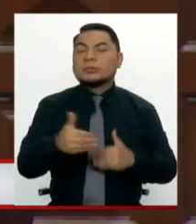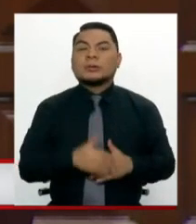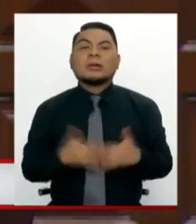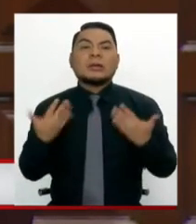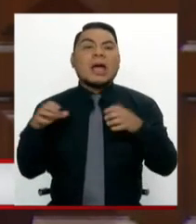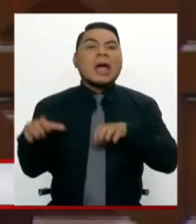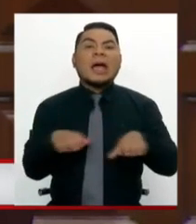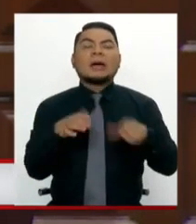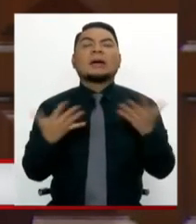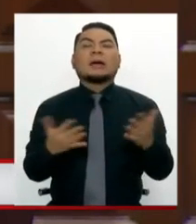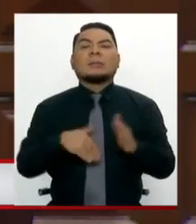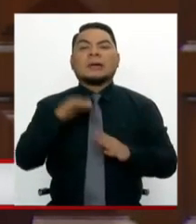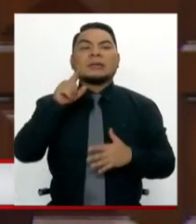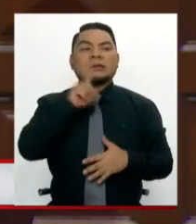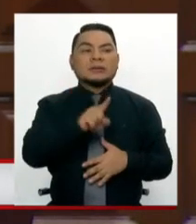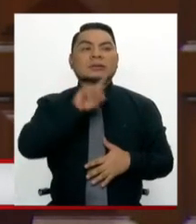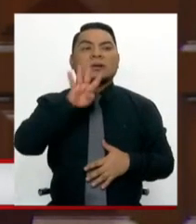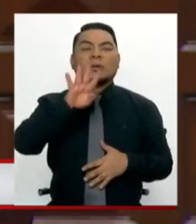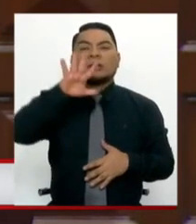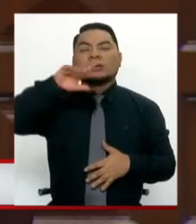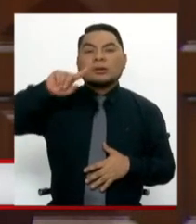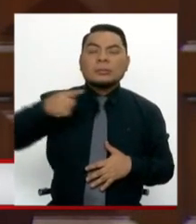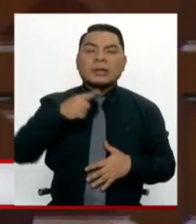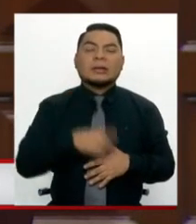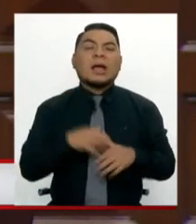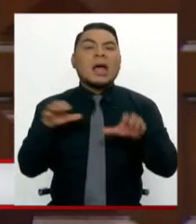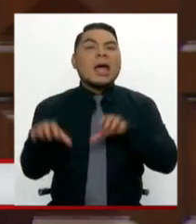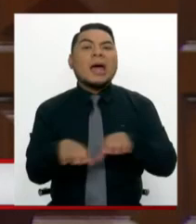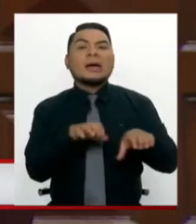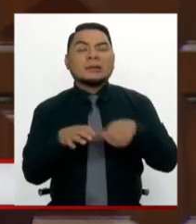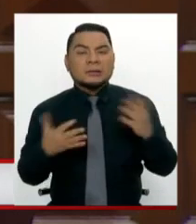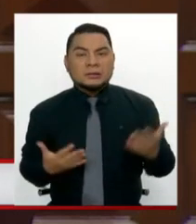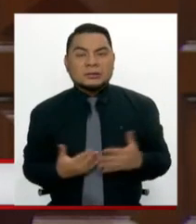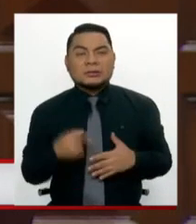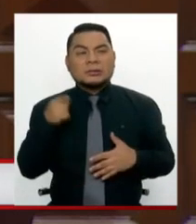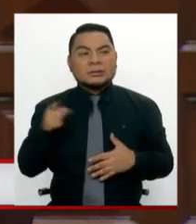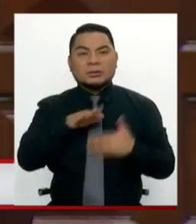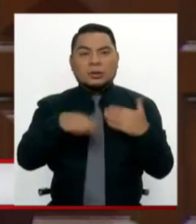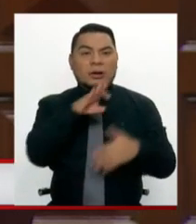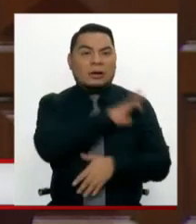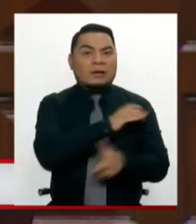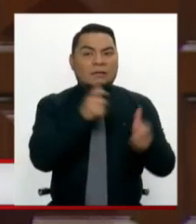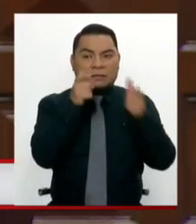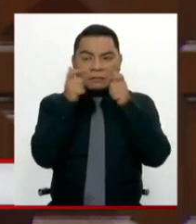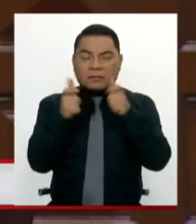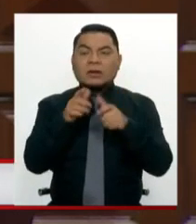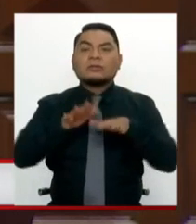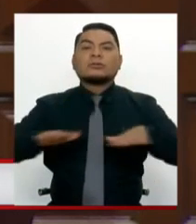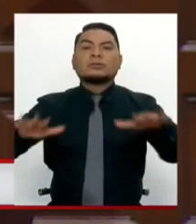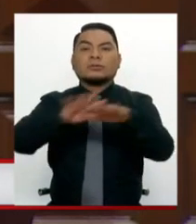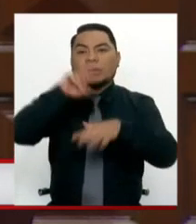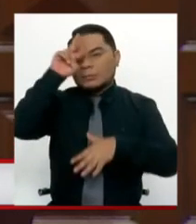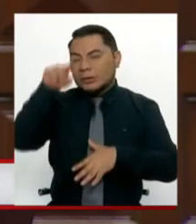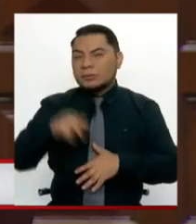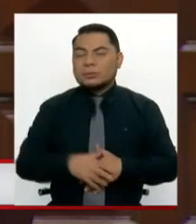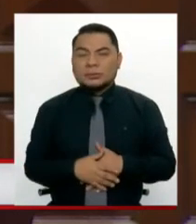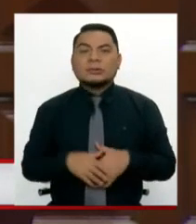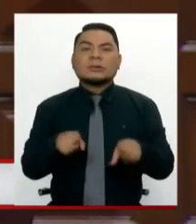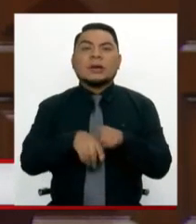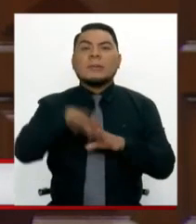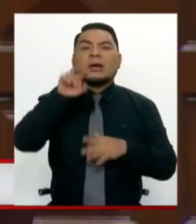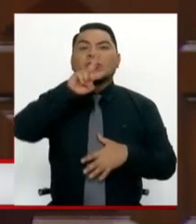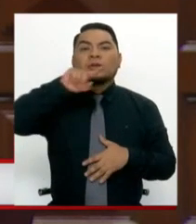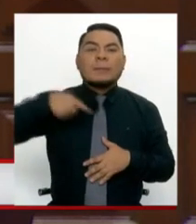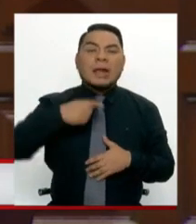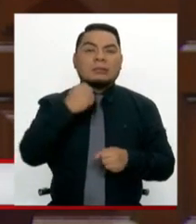han realizado más de 145.000 acciones de fiscalización en el territorio nacional y más de